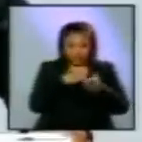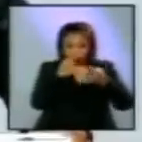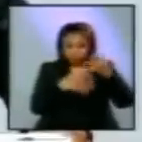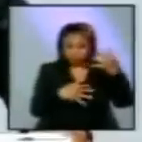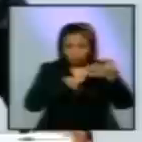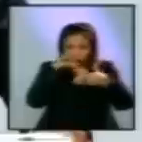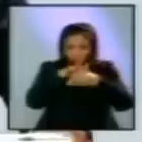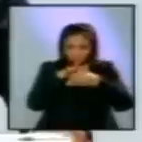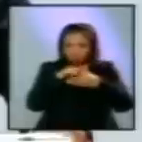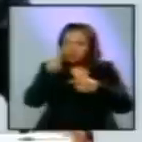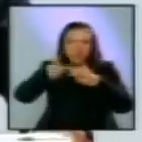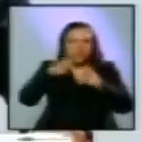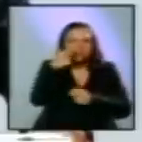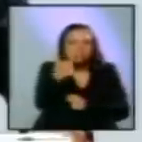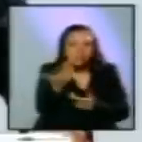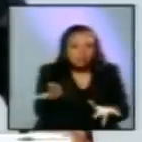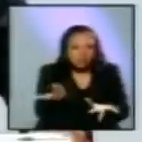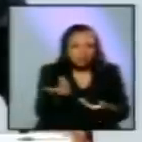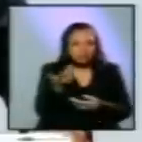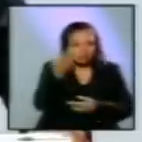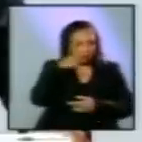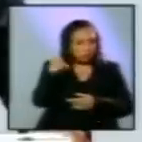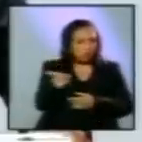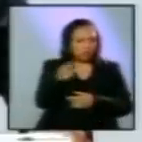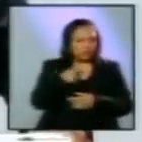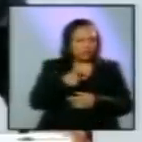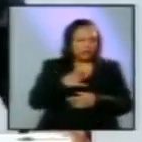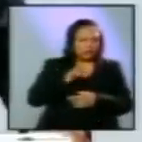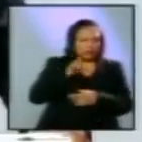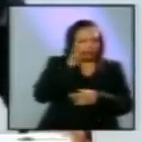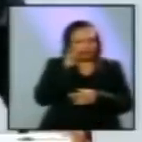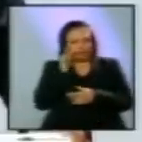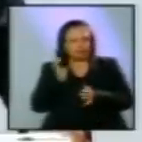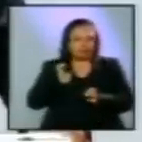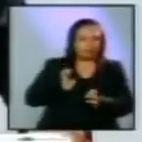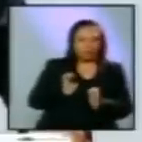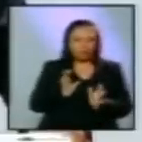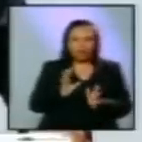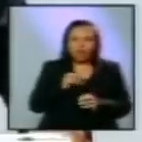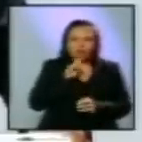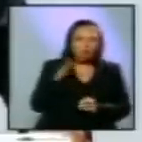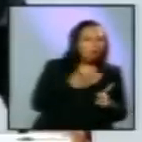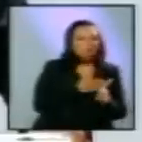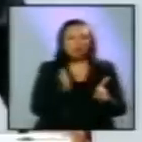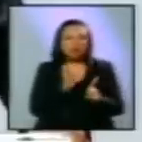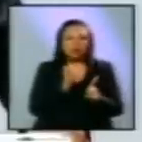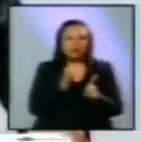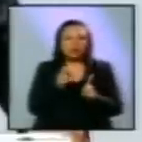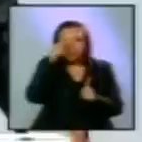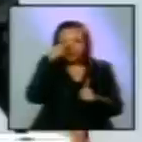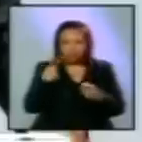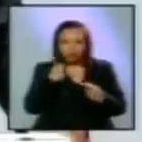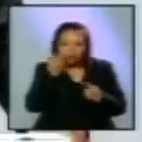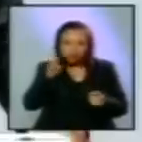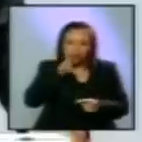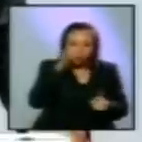hubo votación en la Cámara de Diputados. Sé que es una pregunta que le incomoda, que evade, que no responde. Los mexicanos queremos una